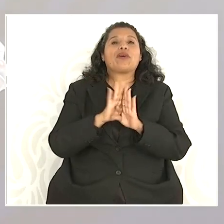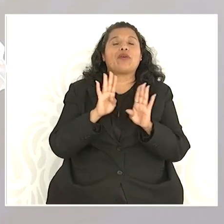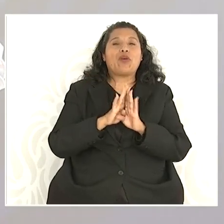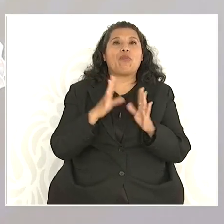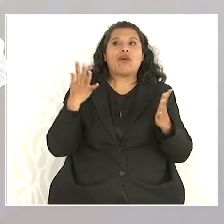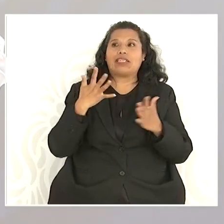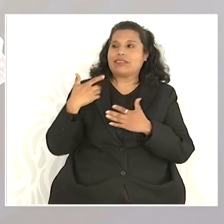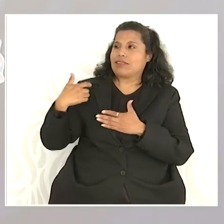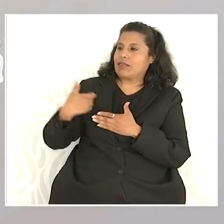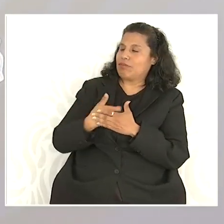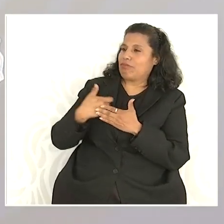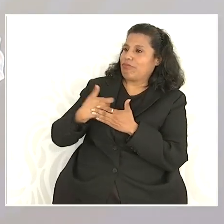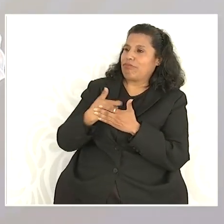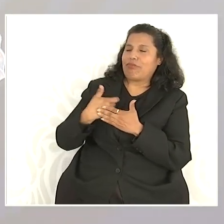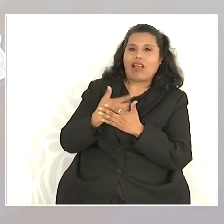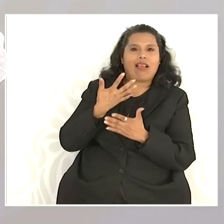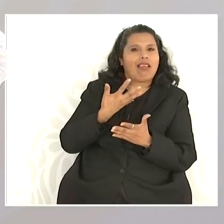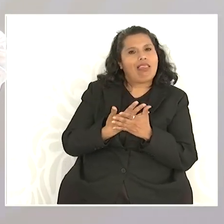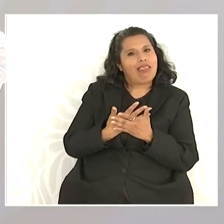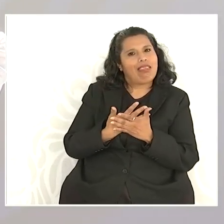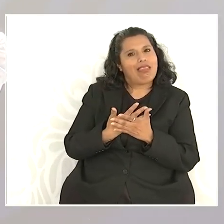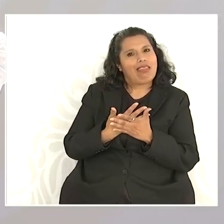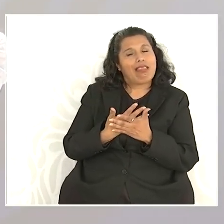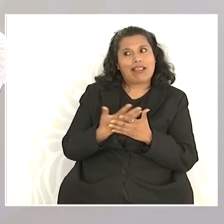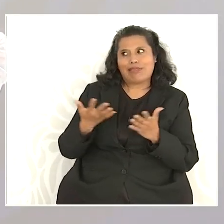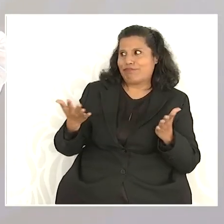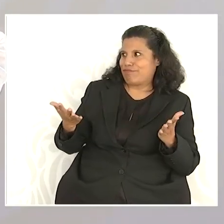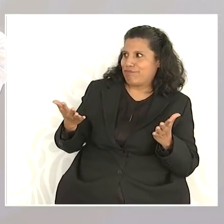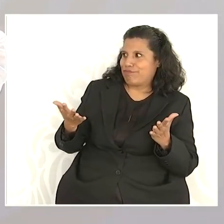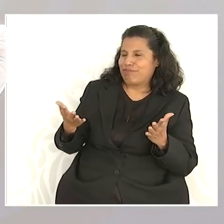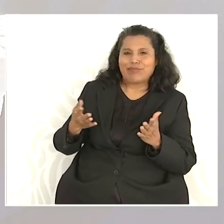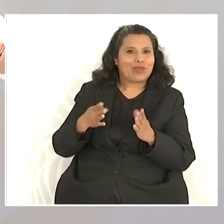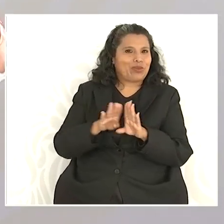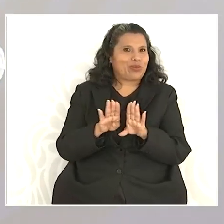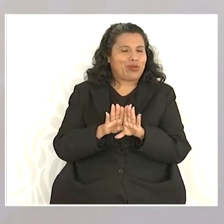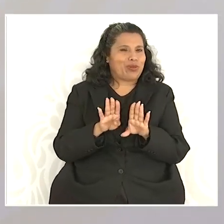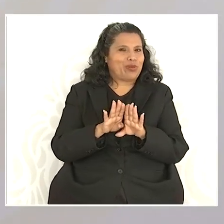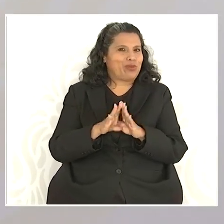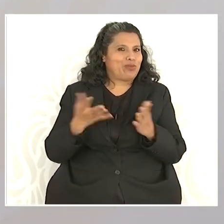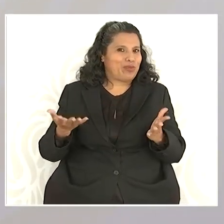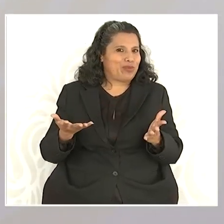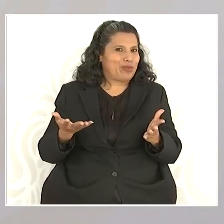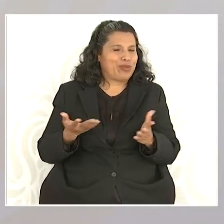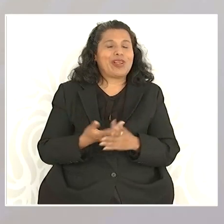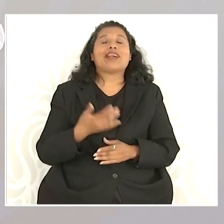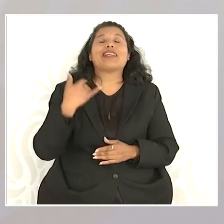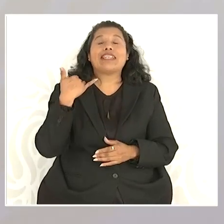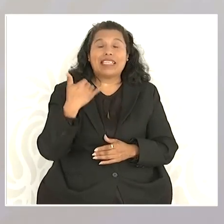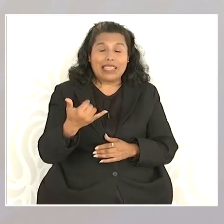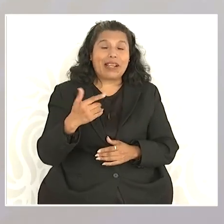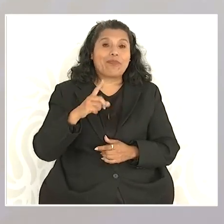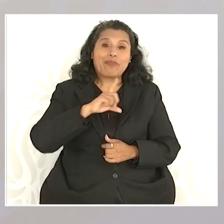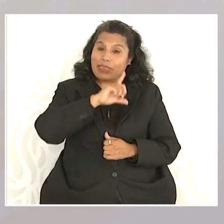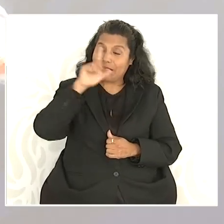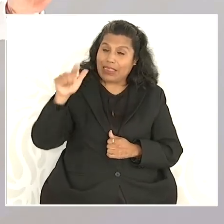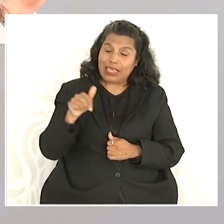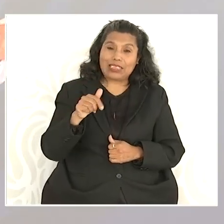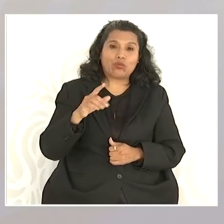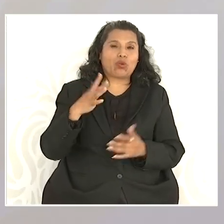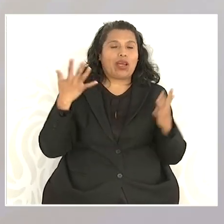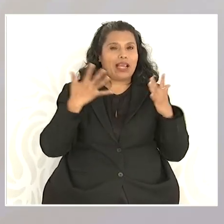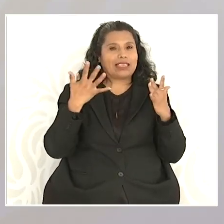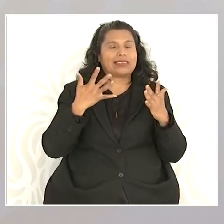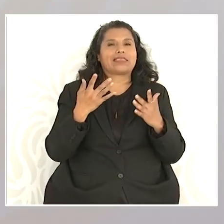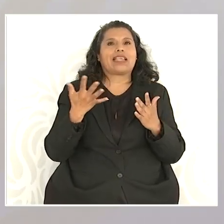paro, cosa que es bastante irregular. Después empezó una campaña